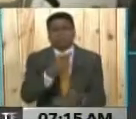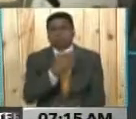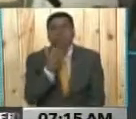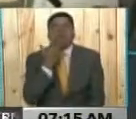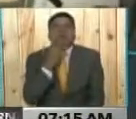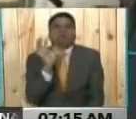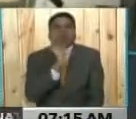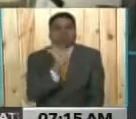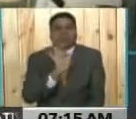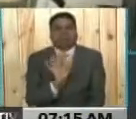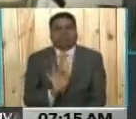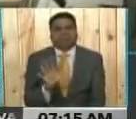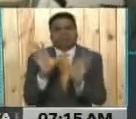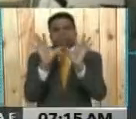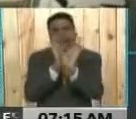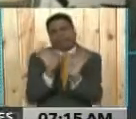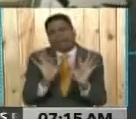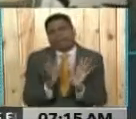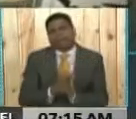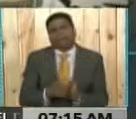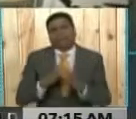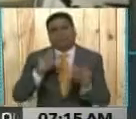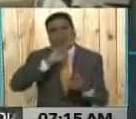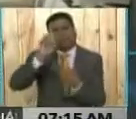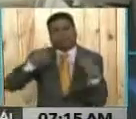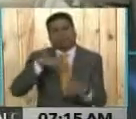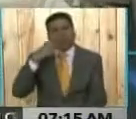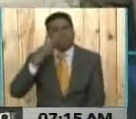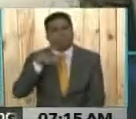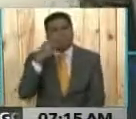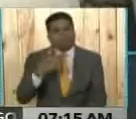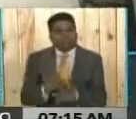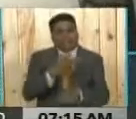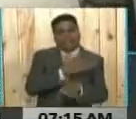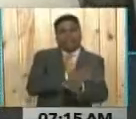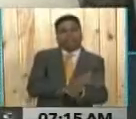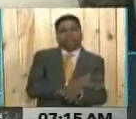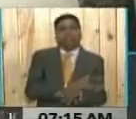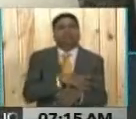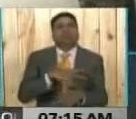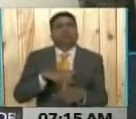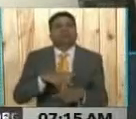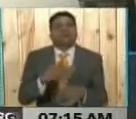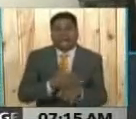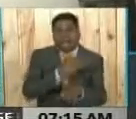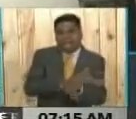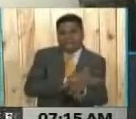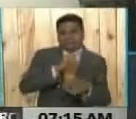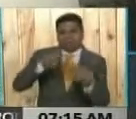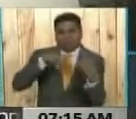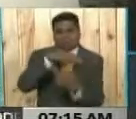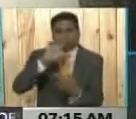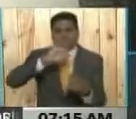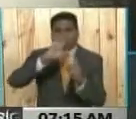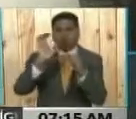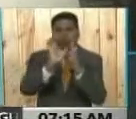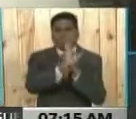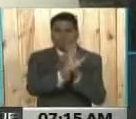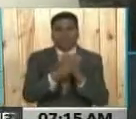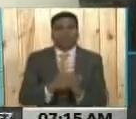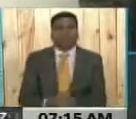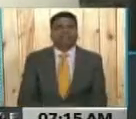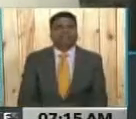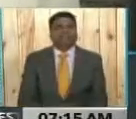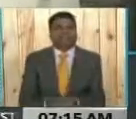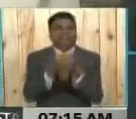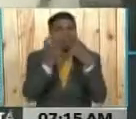es que a toda revolución política le precede una revolución cultural, y esa revolución cultural es